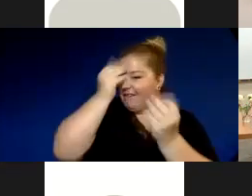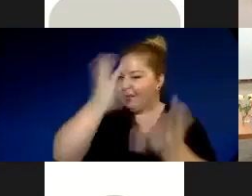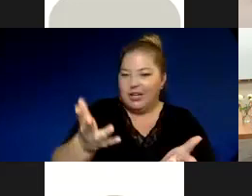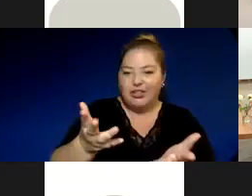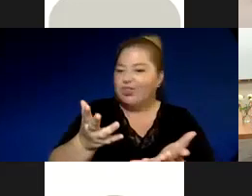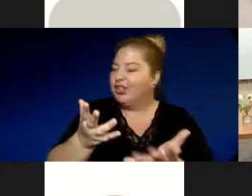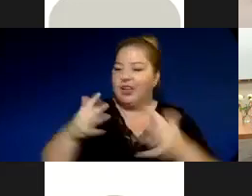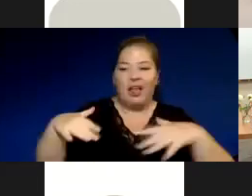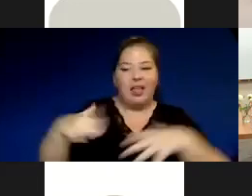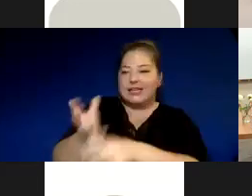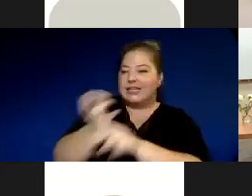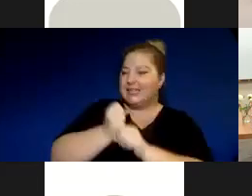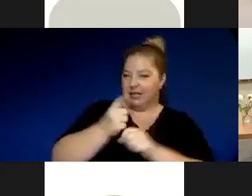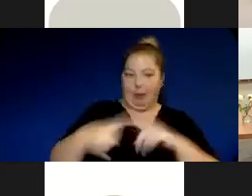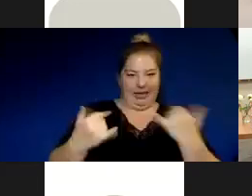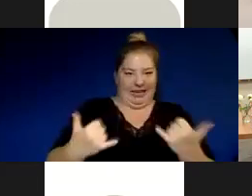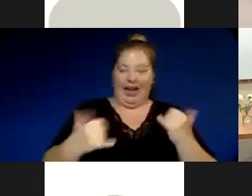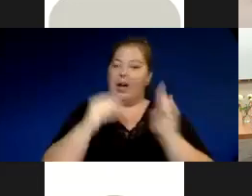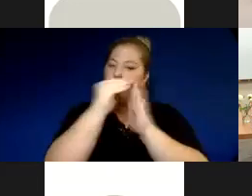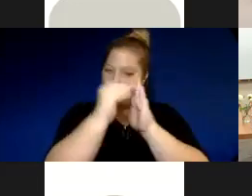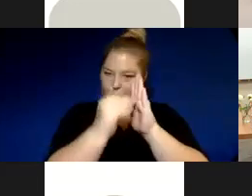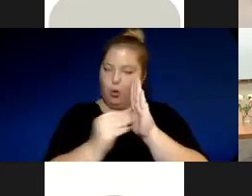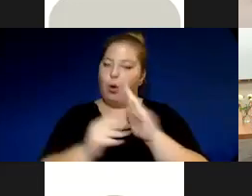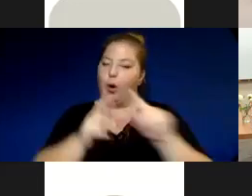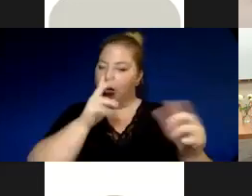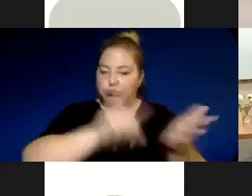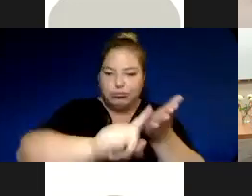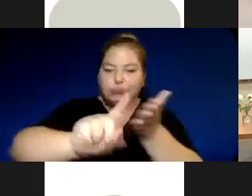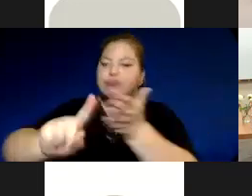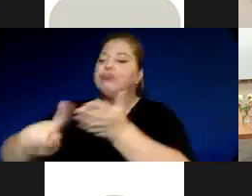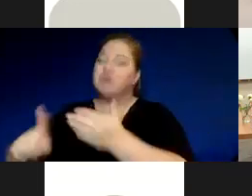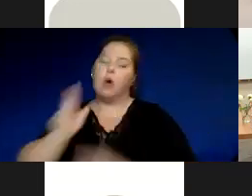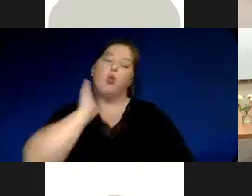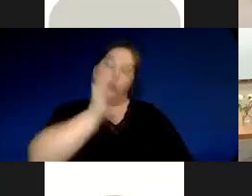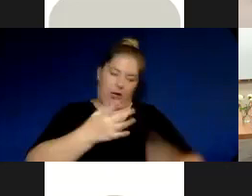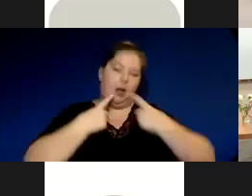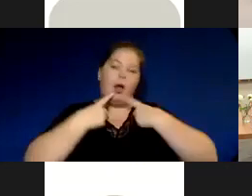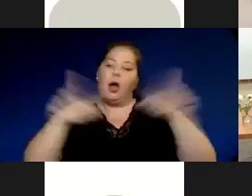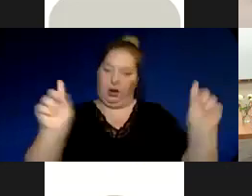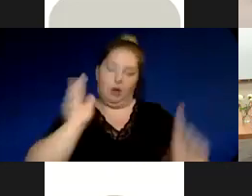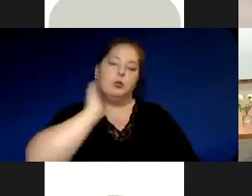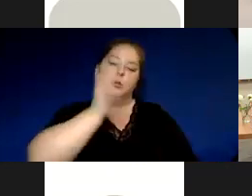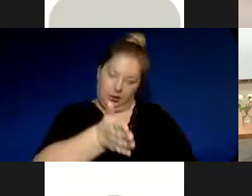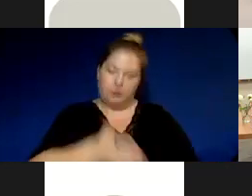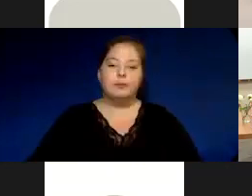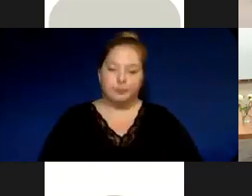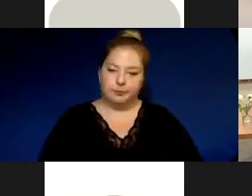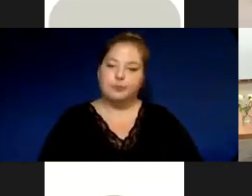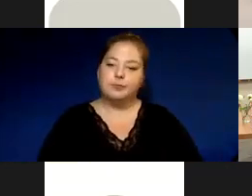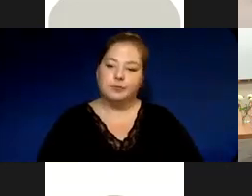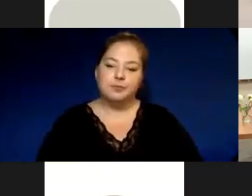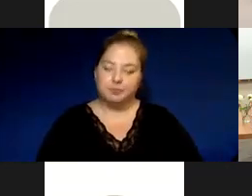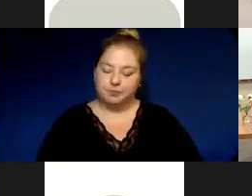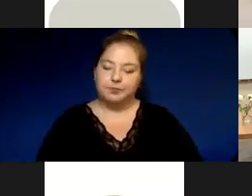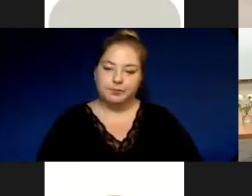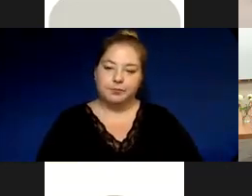como tengamos toda esa información analizada, pues vamos a trabajar con el condado para que el condado publique esa información. En este momento no